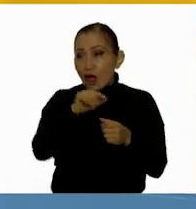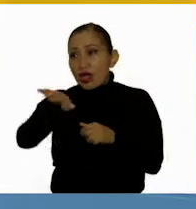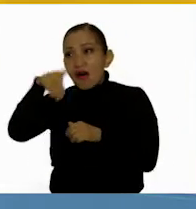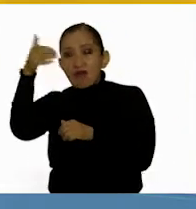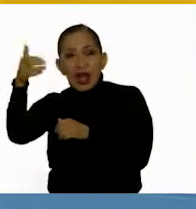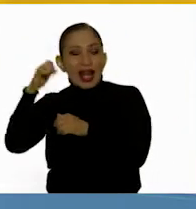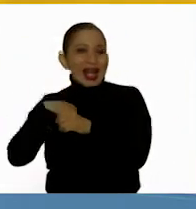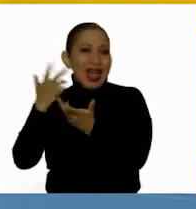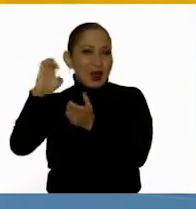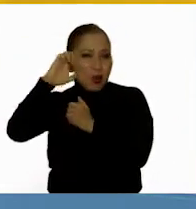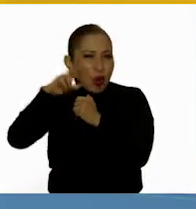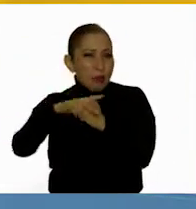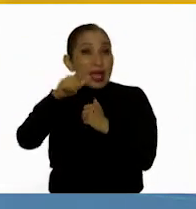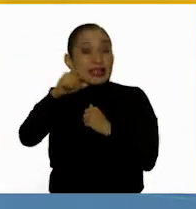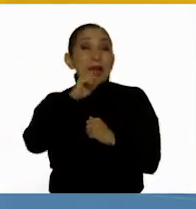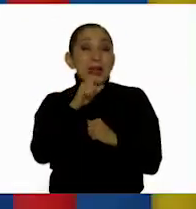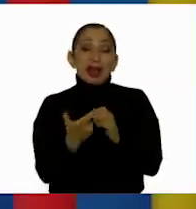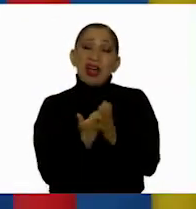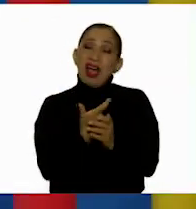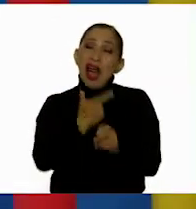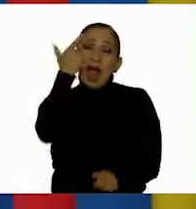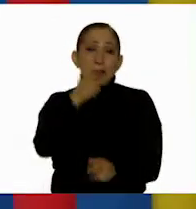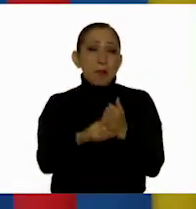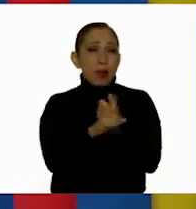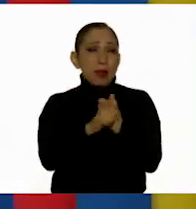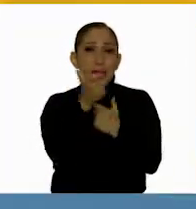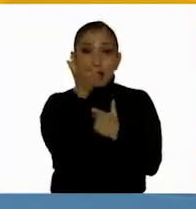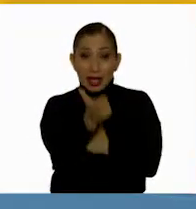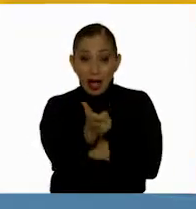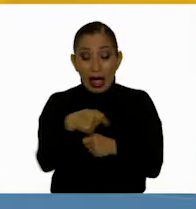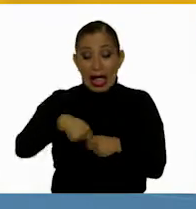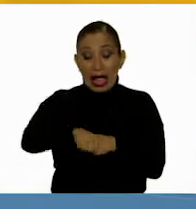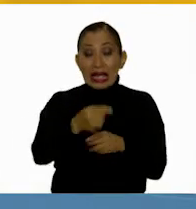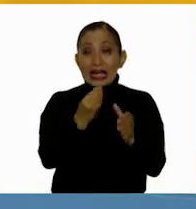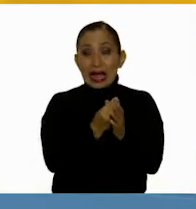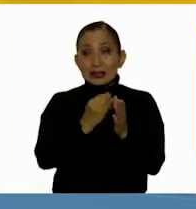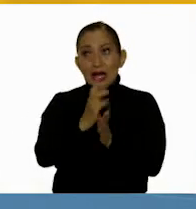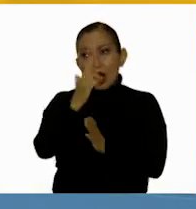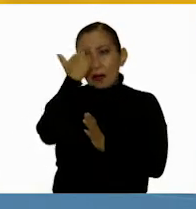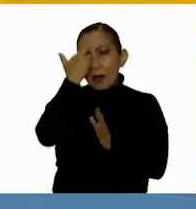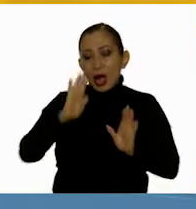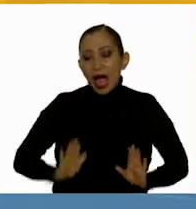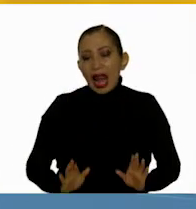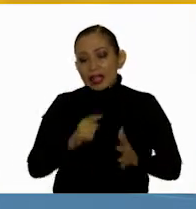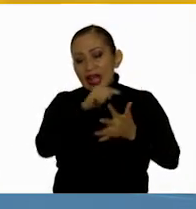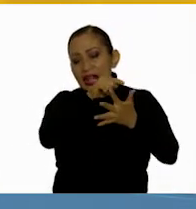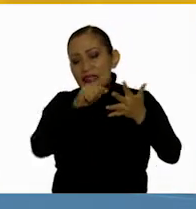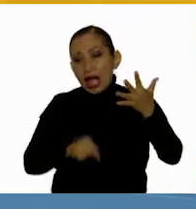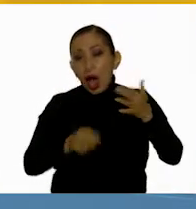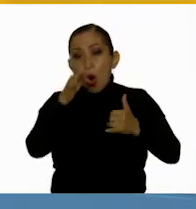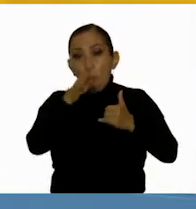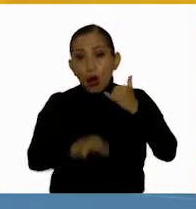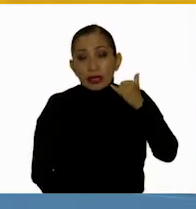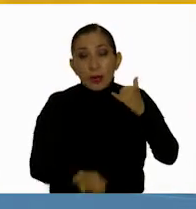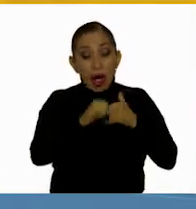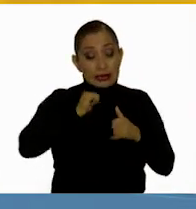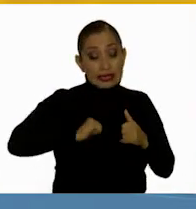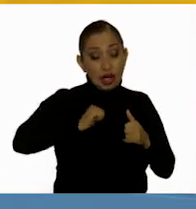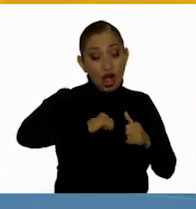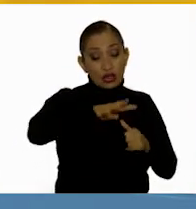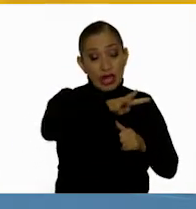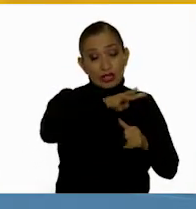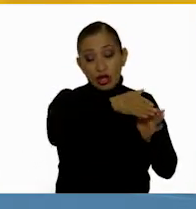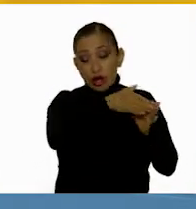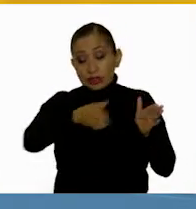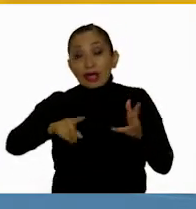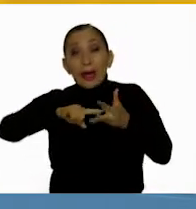una gravísima situación económica. A lo largo de esta clase, recordamos las características de las últimas décadas del siglo XVIII y los